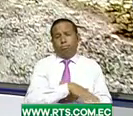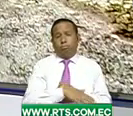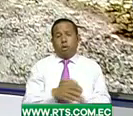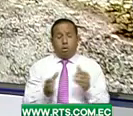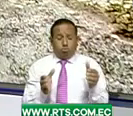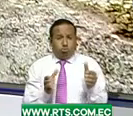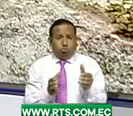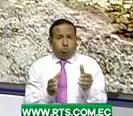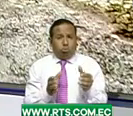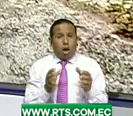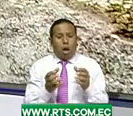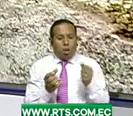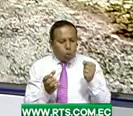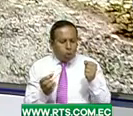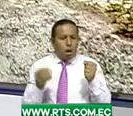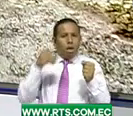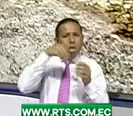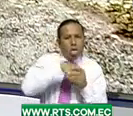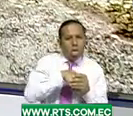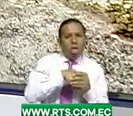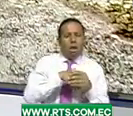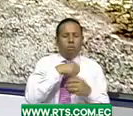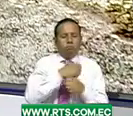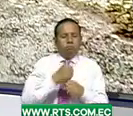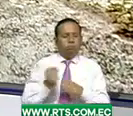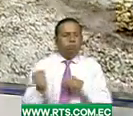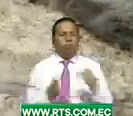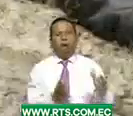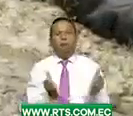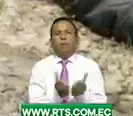funda y fue encontrado por recicladores.